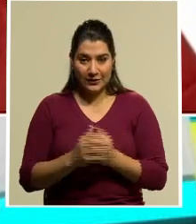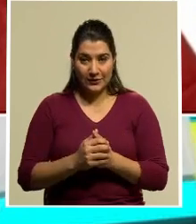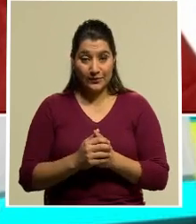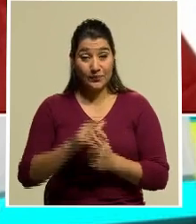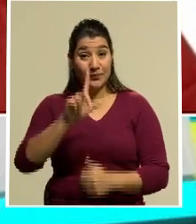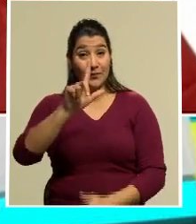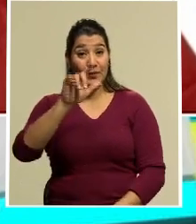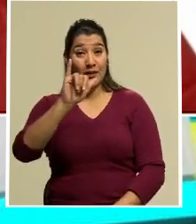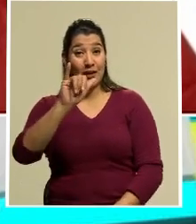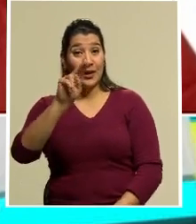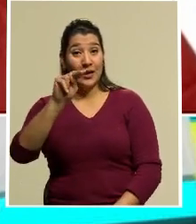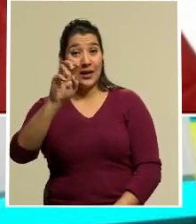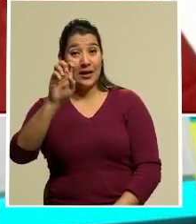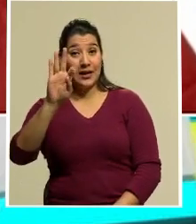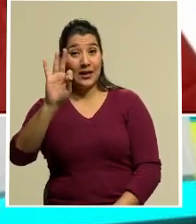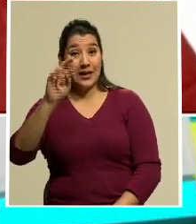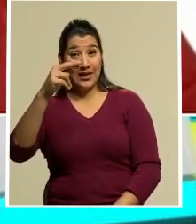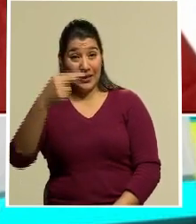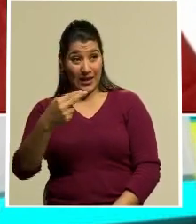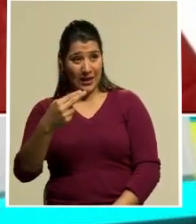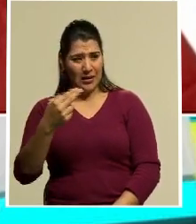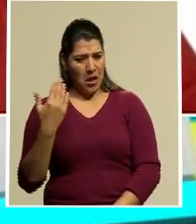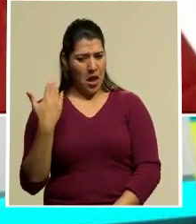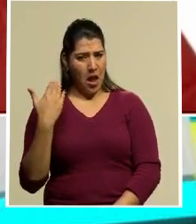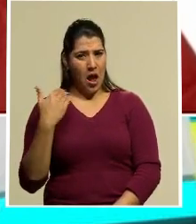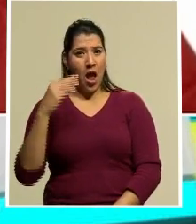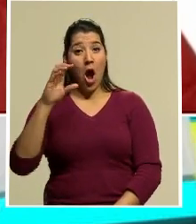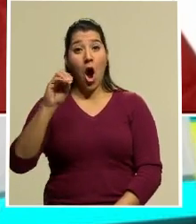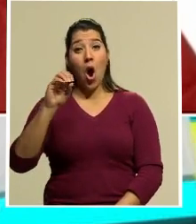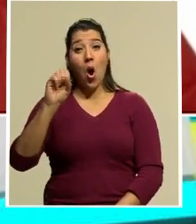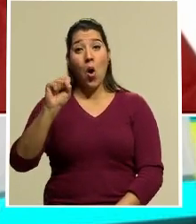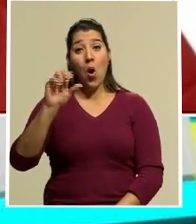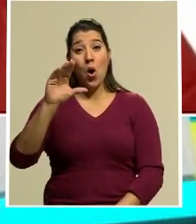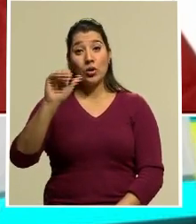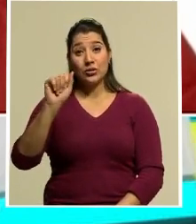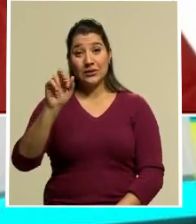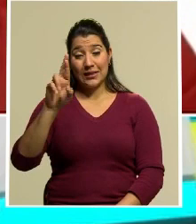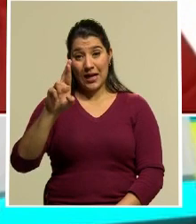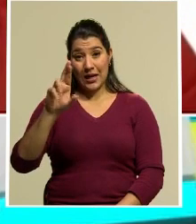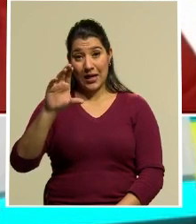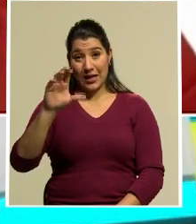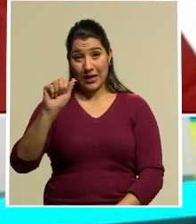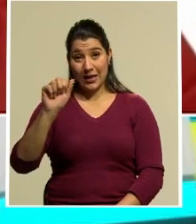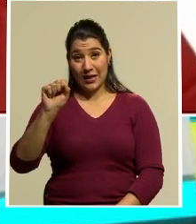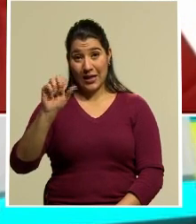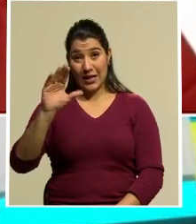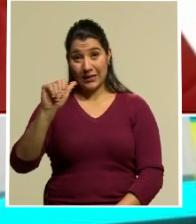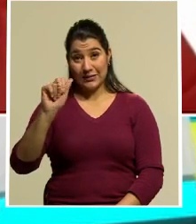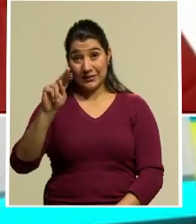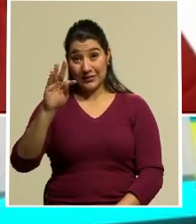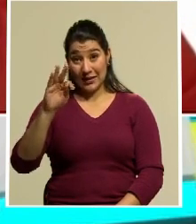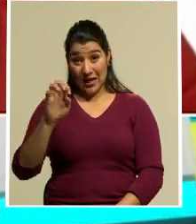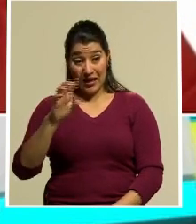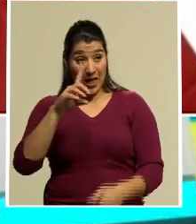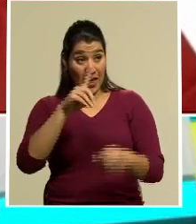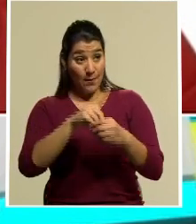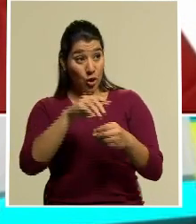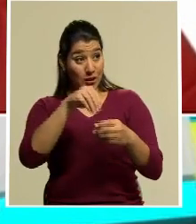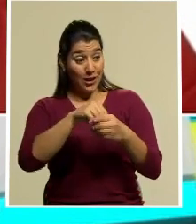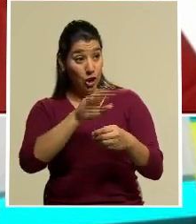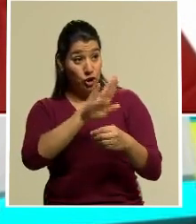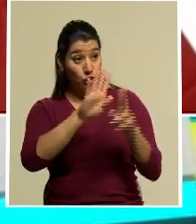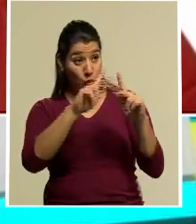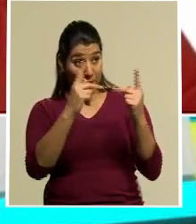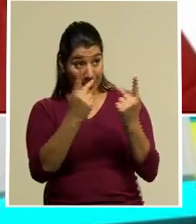días, el diputado de su partido, Óscar Cascante, es investigado por recibir 13 veces en su despacho